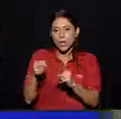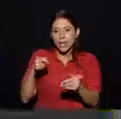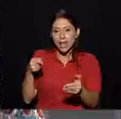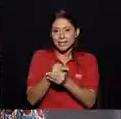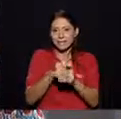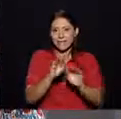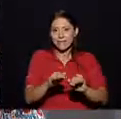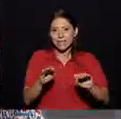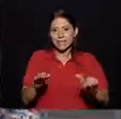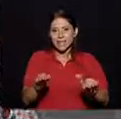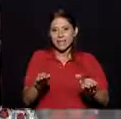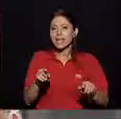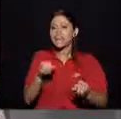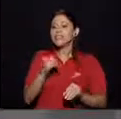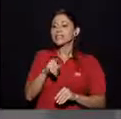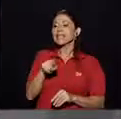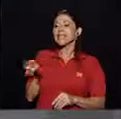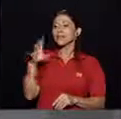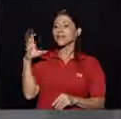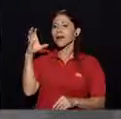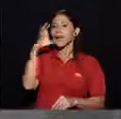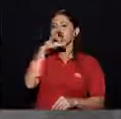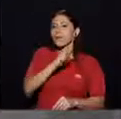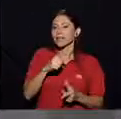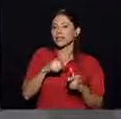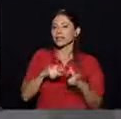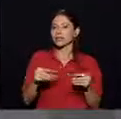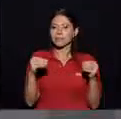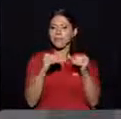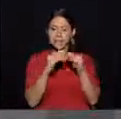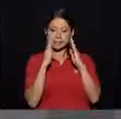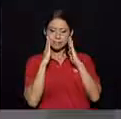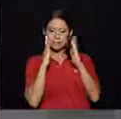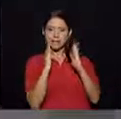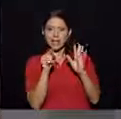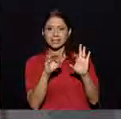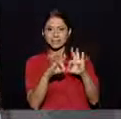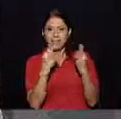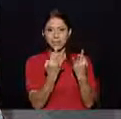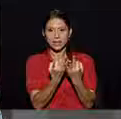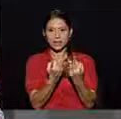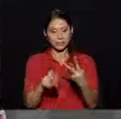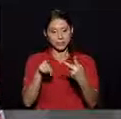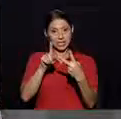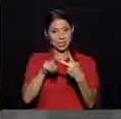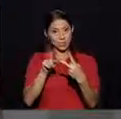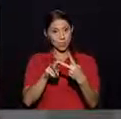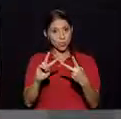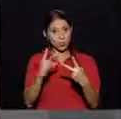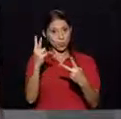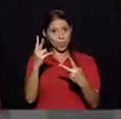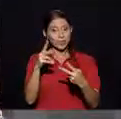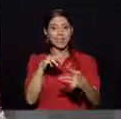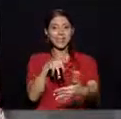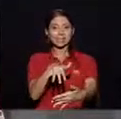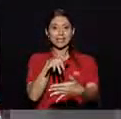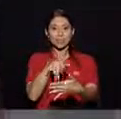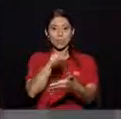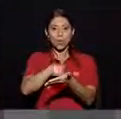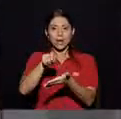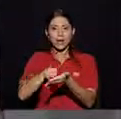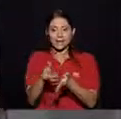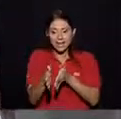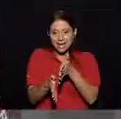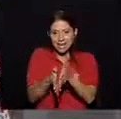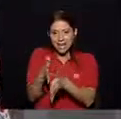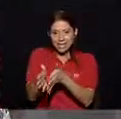bienes materiales e involúcrense un poquito más en la crianza de sus hijos. Aprendan qué les gusta,